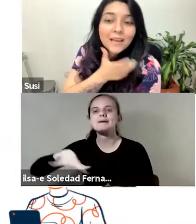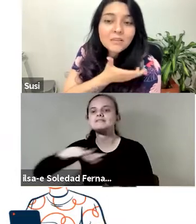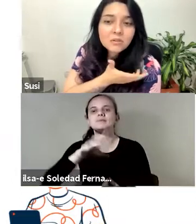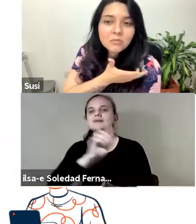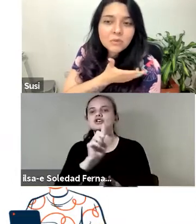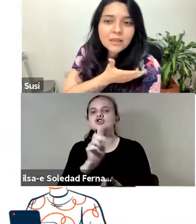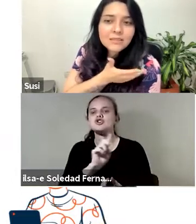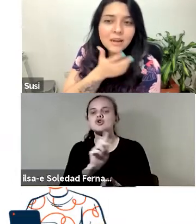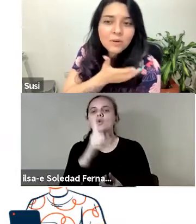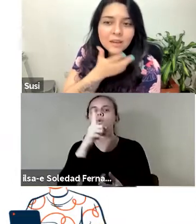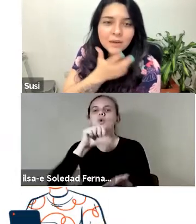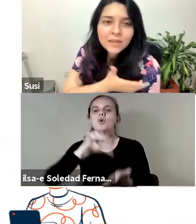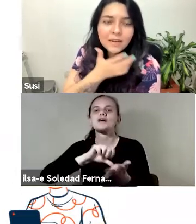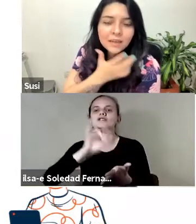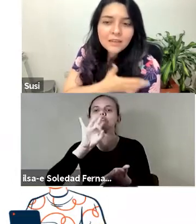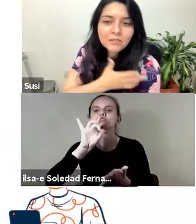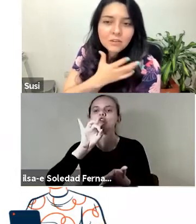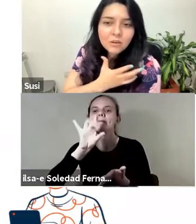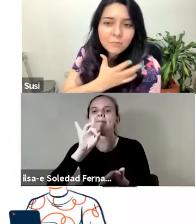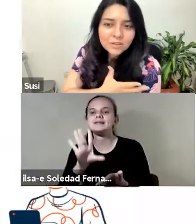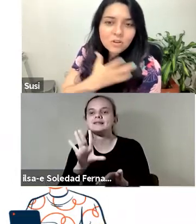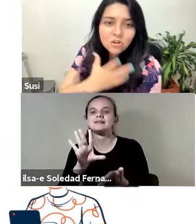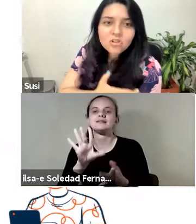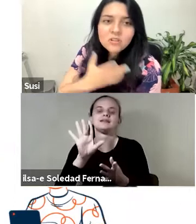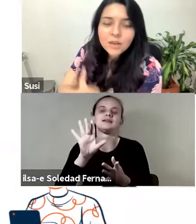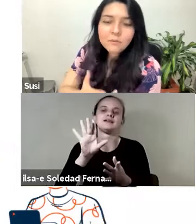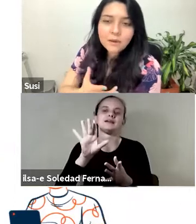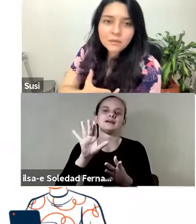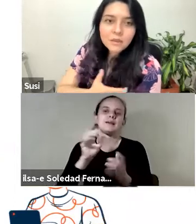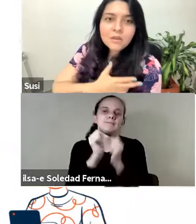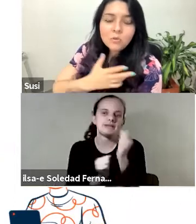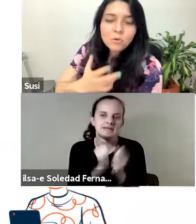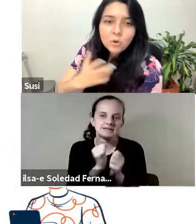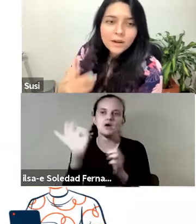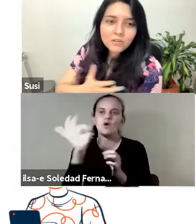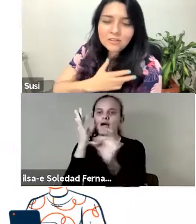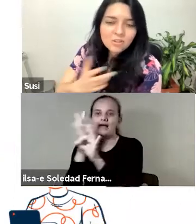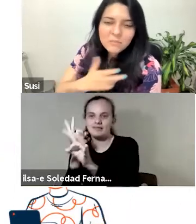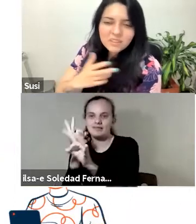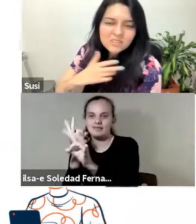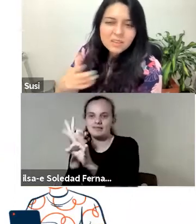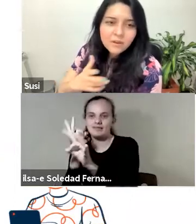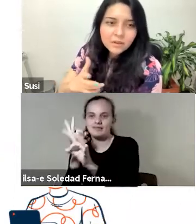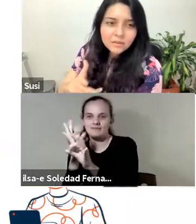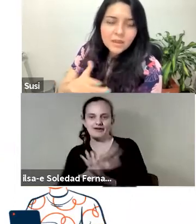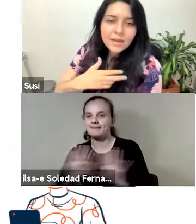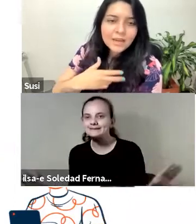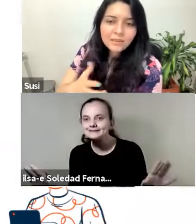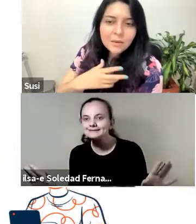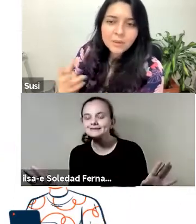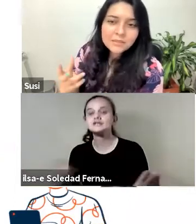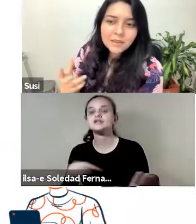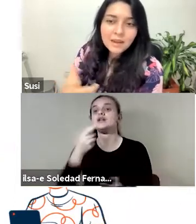Entonces, para eso, él decía, la única manera en la que este espacio no se vuelva un lugar donde que solamente sirva a